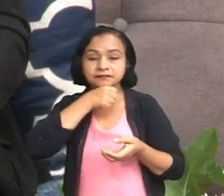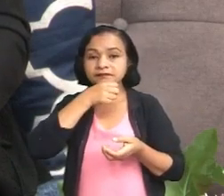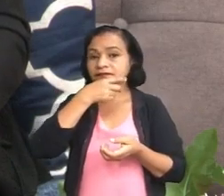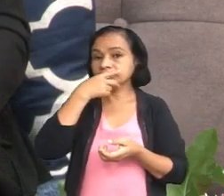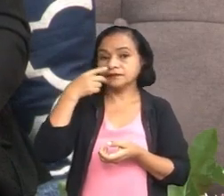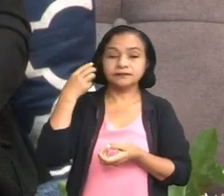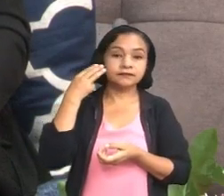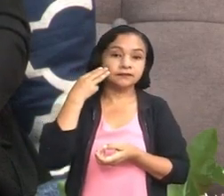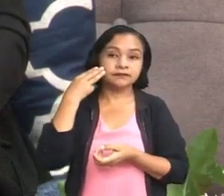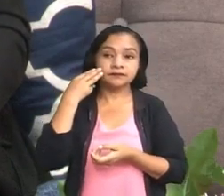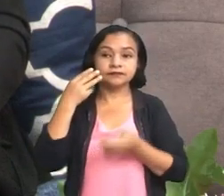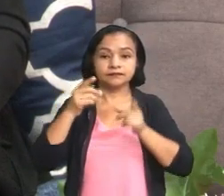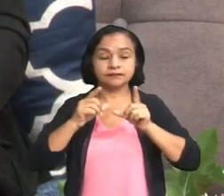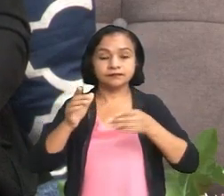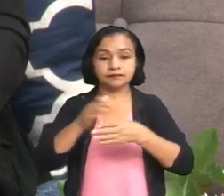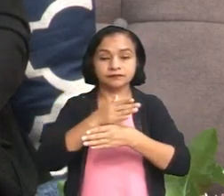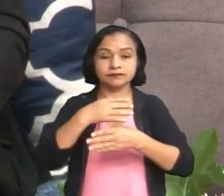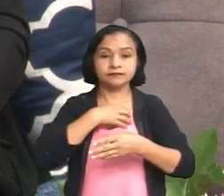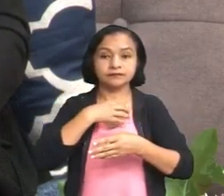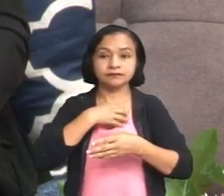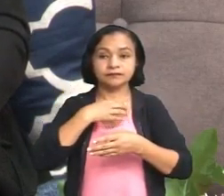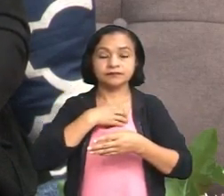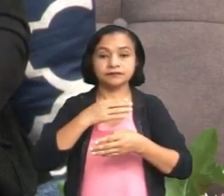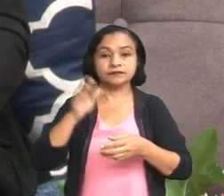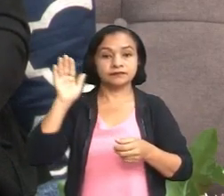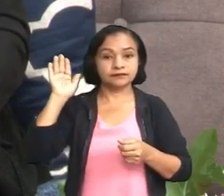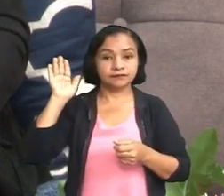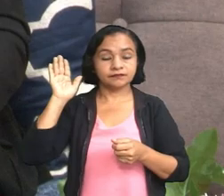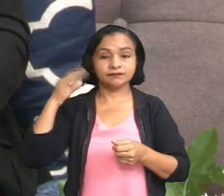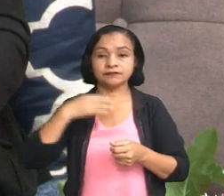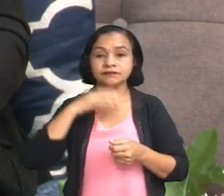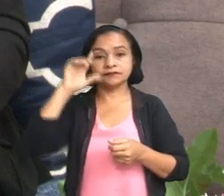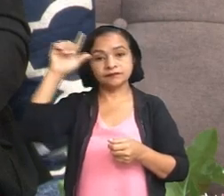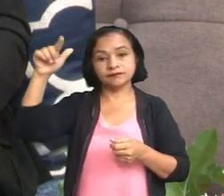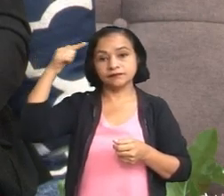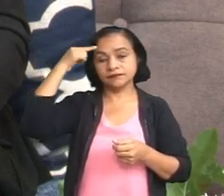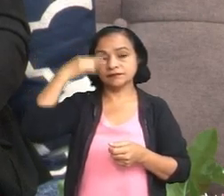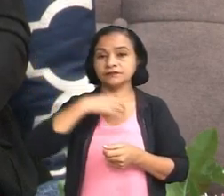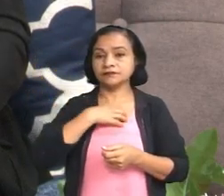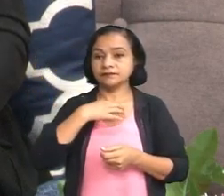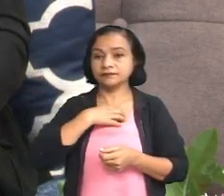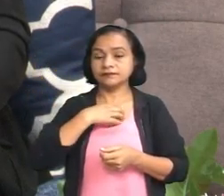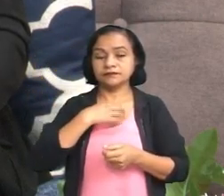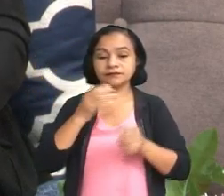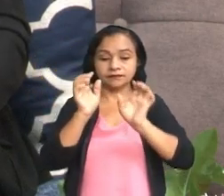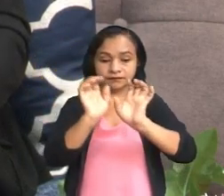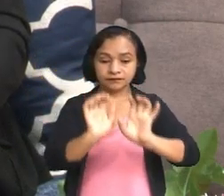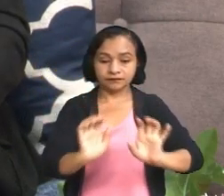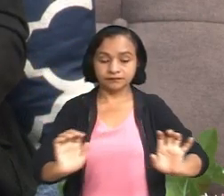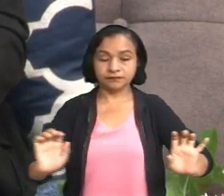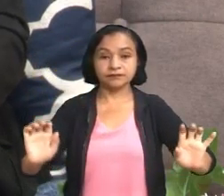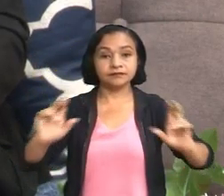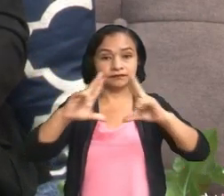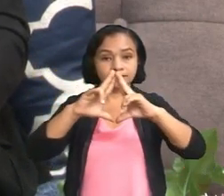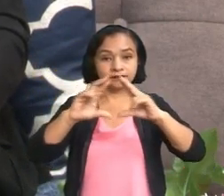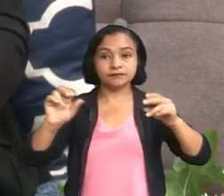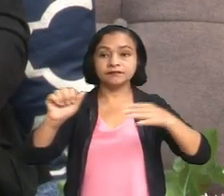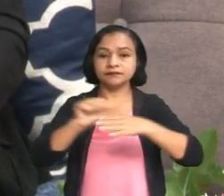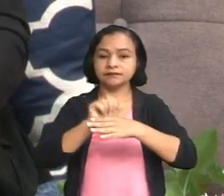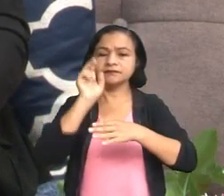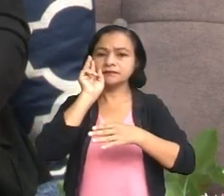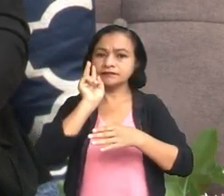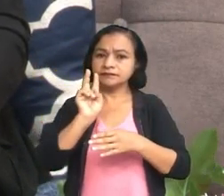Esos espacios son parte de los compromisos que nuestro gobierno ha adquirido, ¿verdad?, con la niñez nicaragüense, y que en la práctica lo vemos